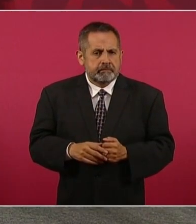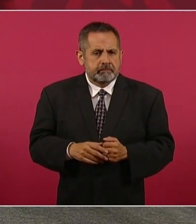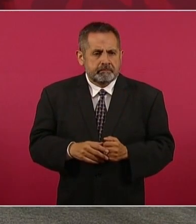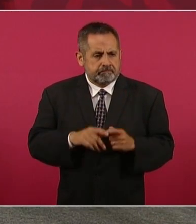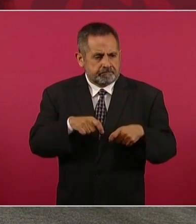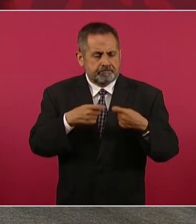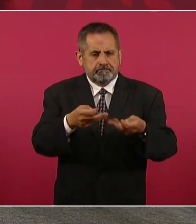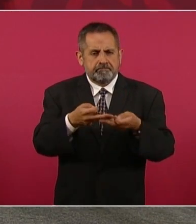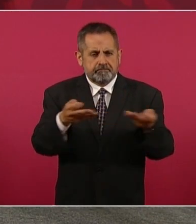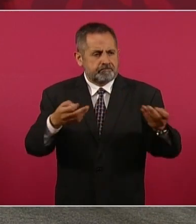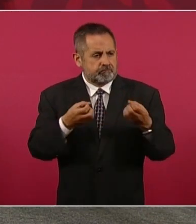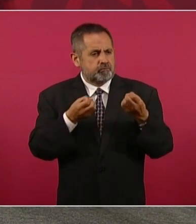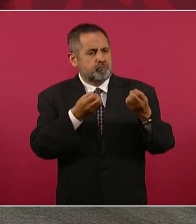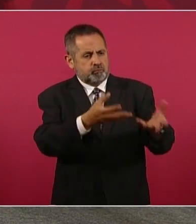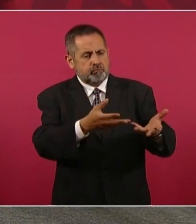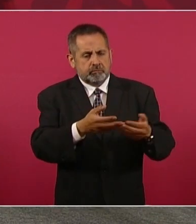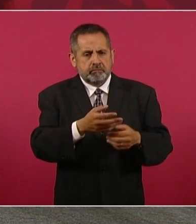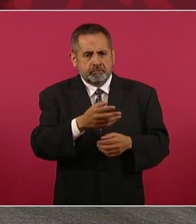donar el terreno,